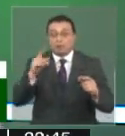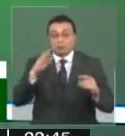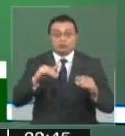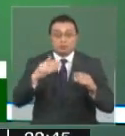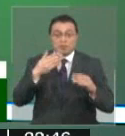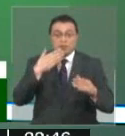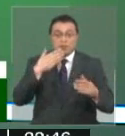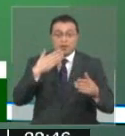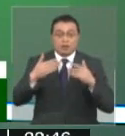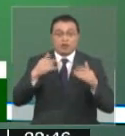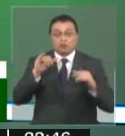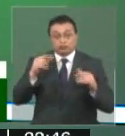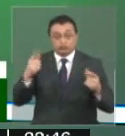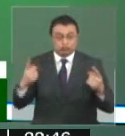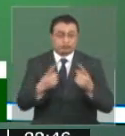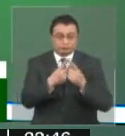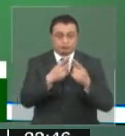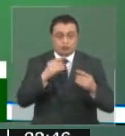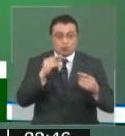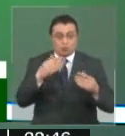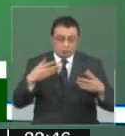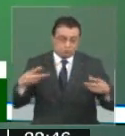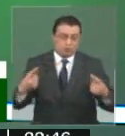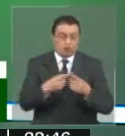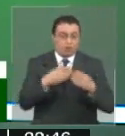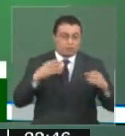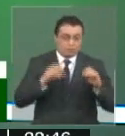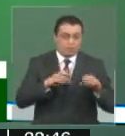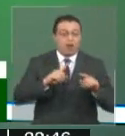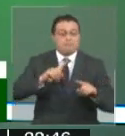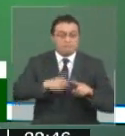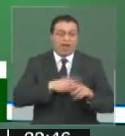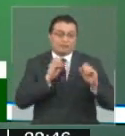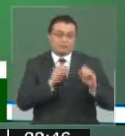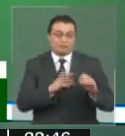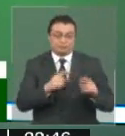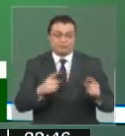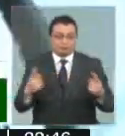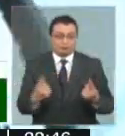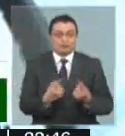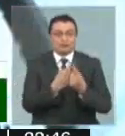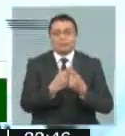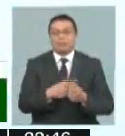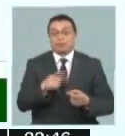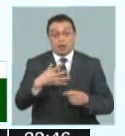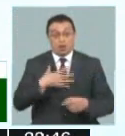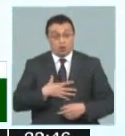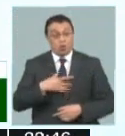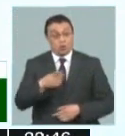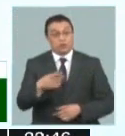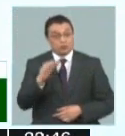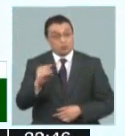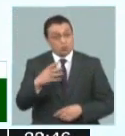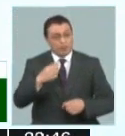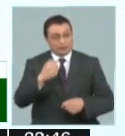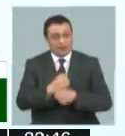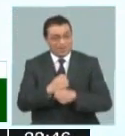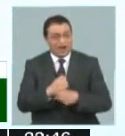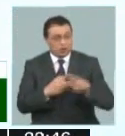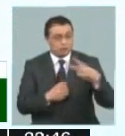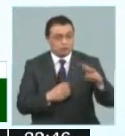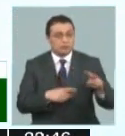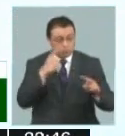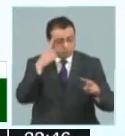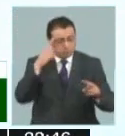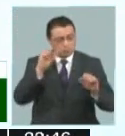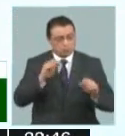esquiar de hecho uno de estos días. Uh-huh. A ver si le puedo ayudar en algo más. ¿Y te gustaría, como te decía yo, que eso fuera un área de trabajo? ¿Has pensado